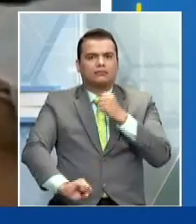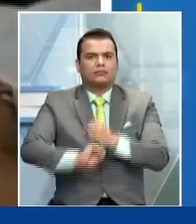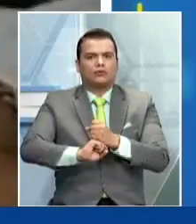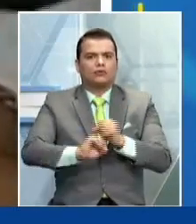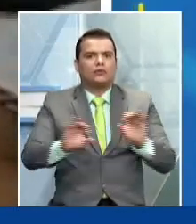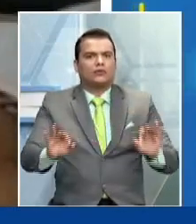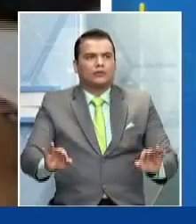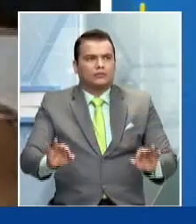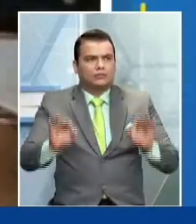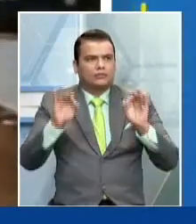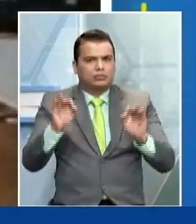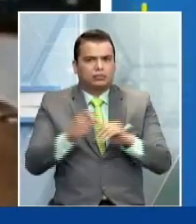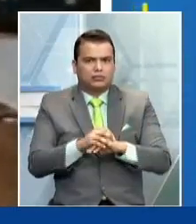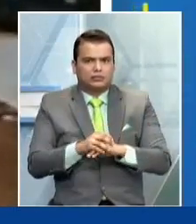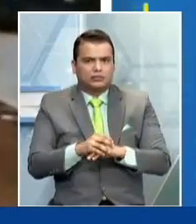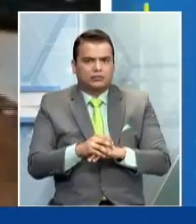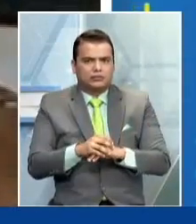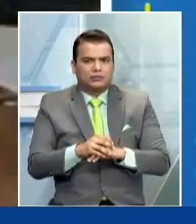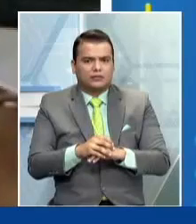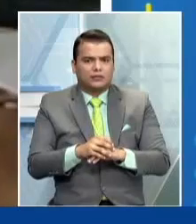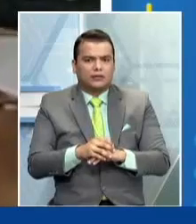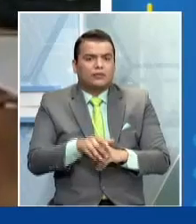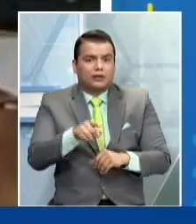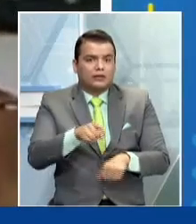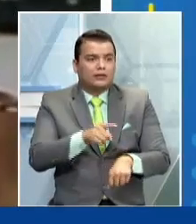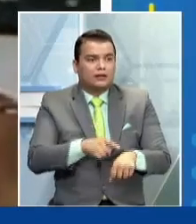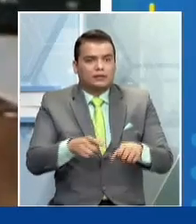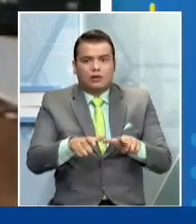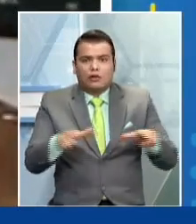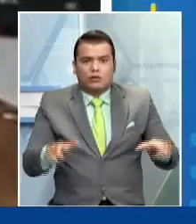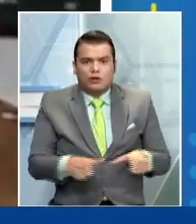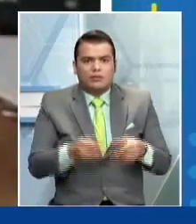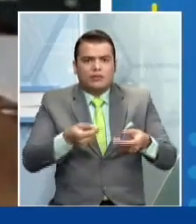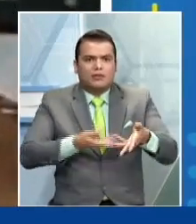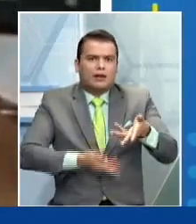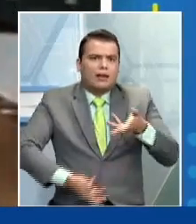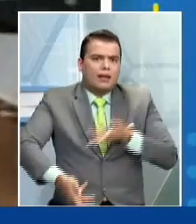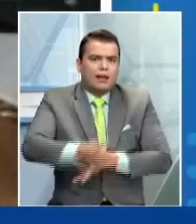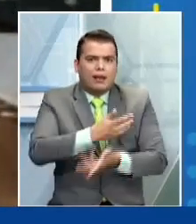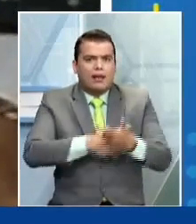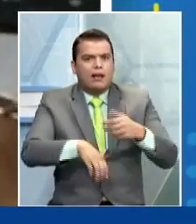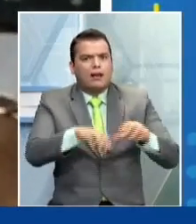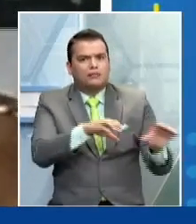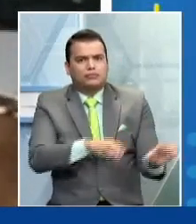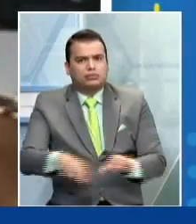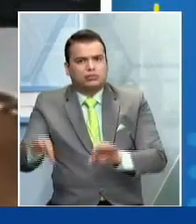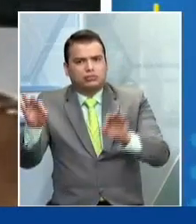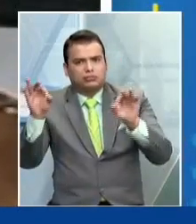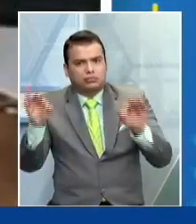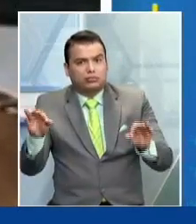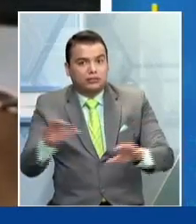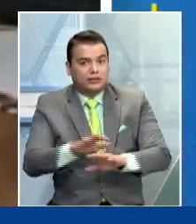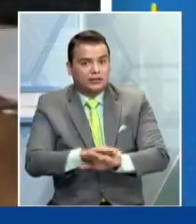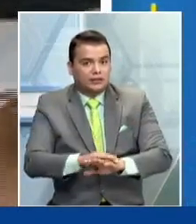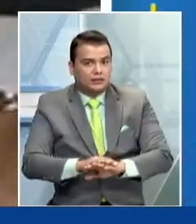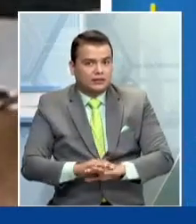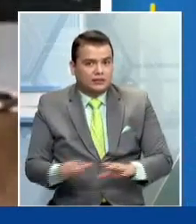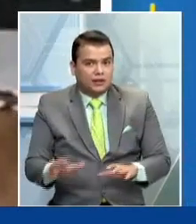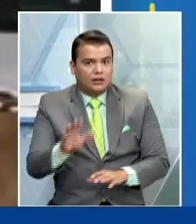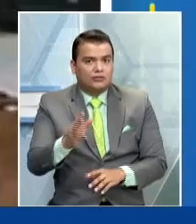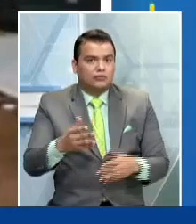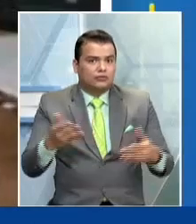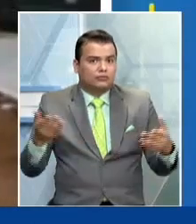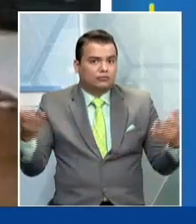de diversión, de encuentro lúdico, de gran comportamiento ciudadano, y que para nada es